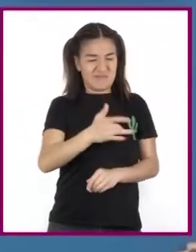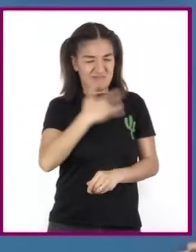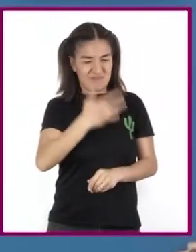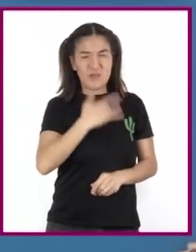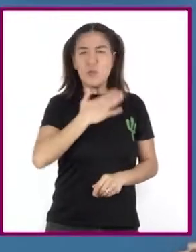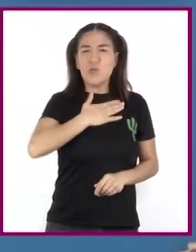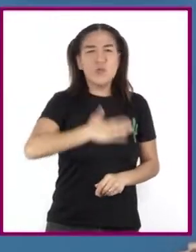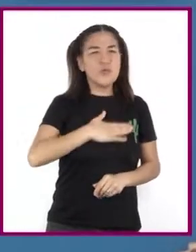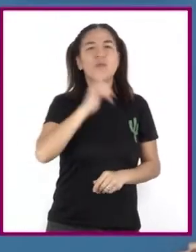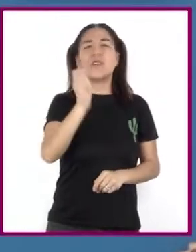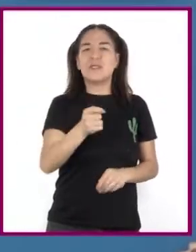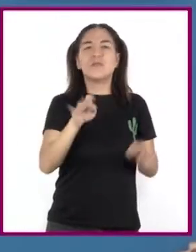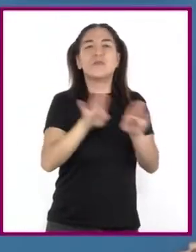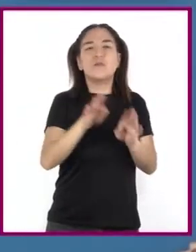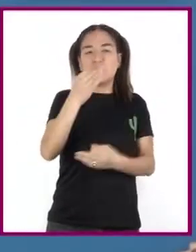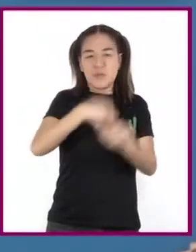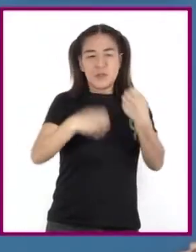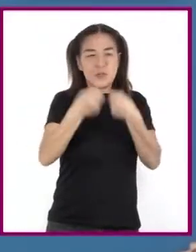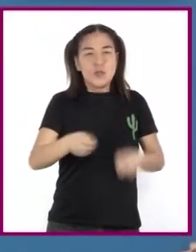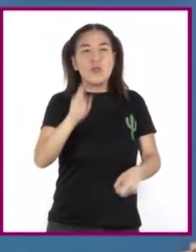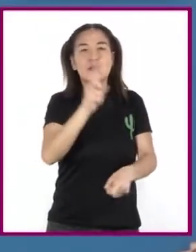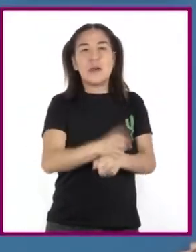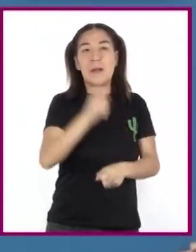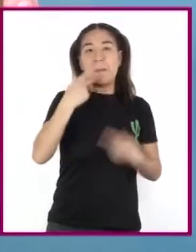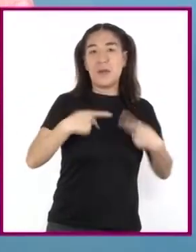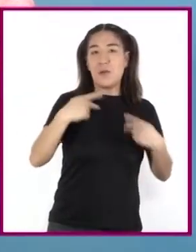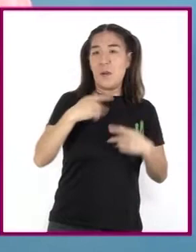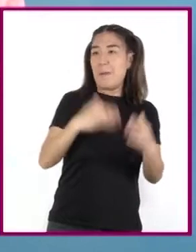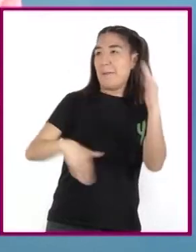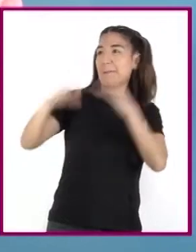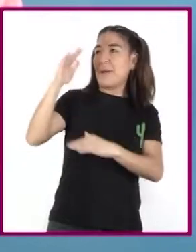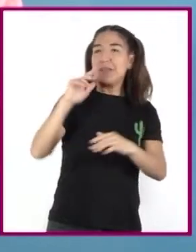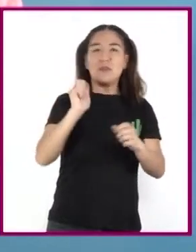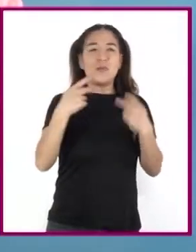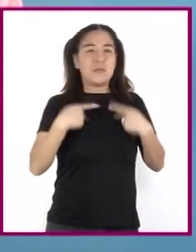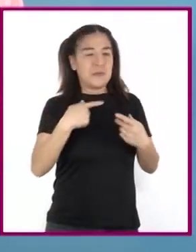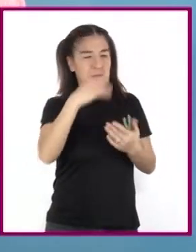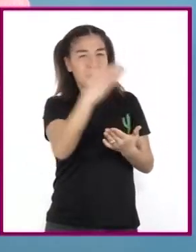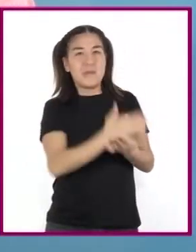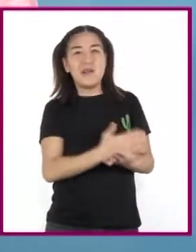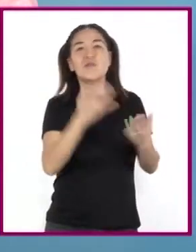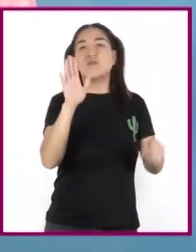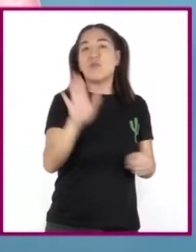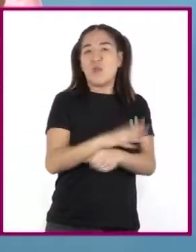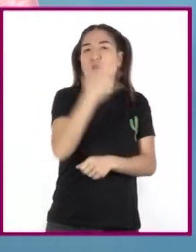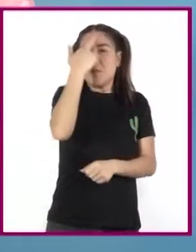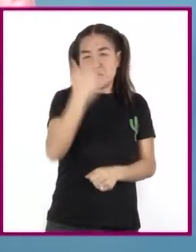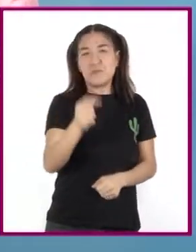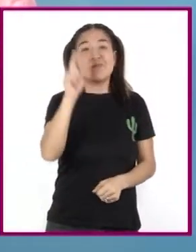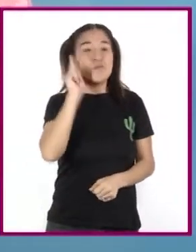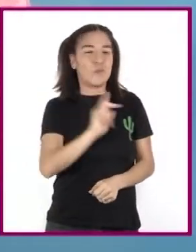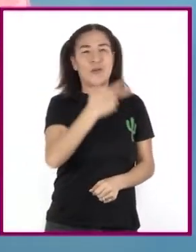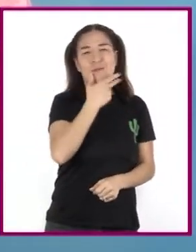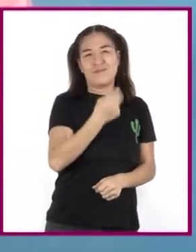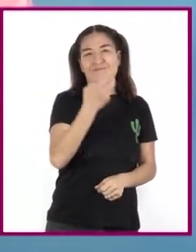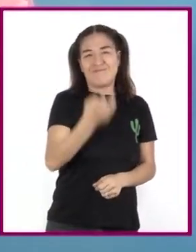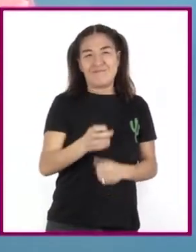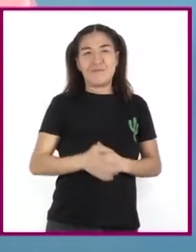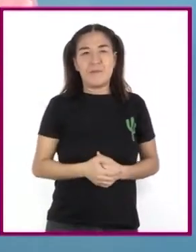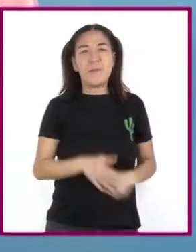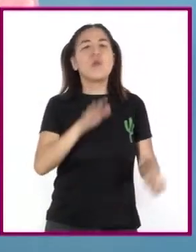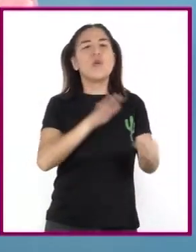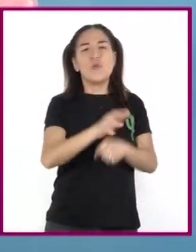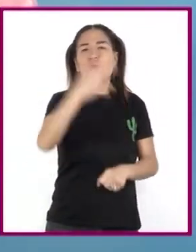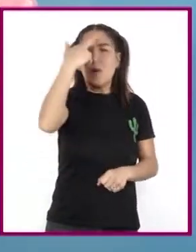una sociedad donde unas personas valgan más que otras solo por su género. Uno de los mayores desafíos de